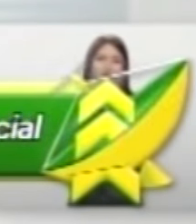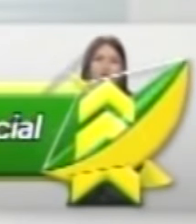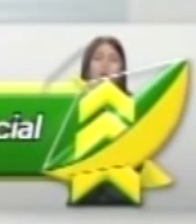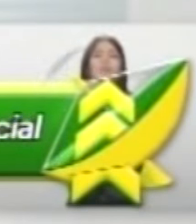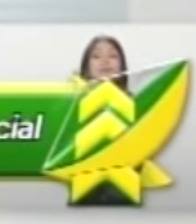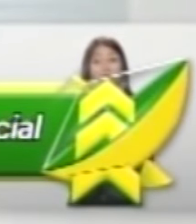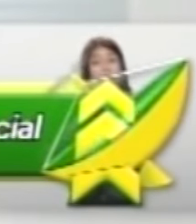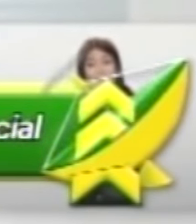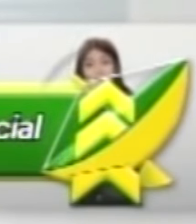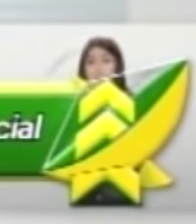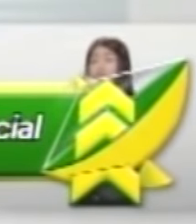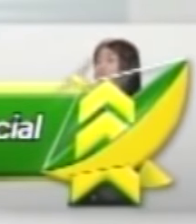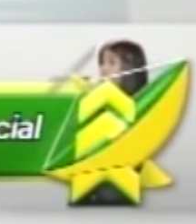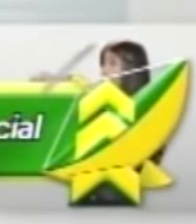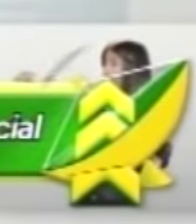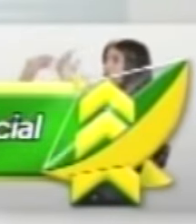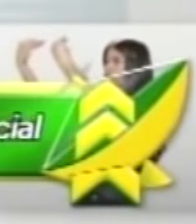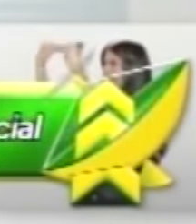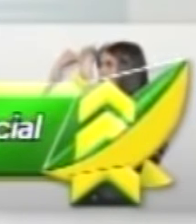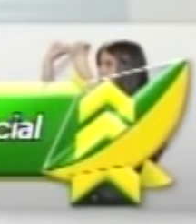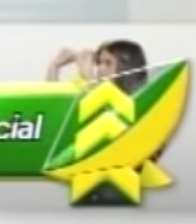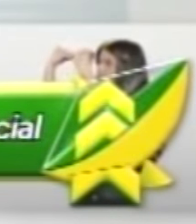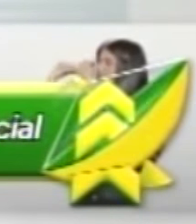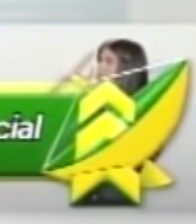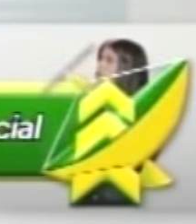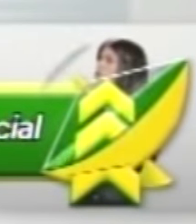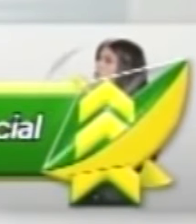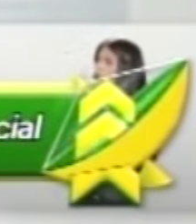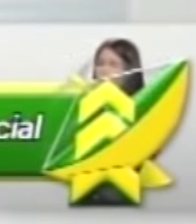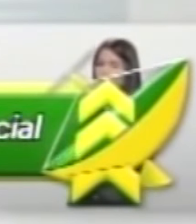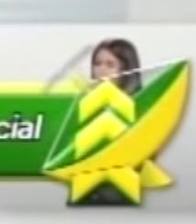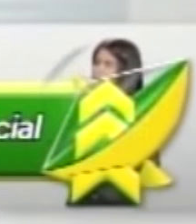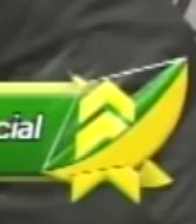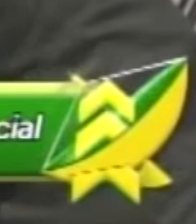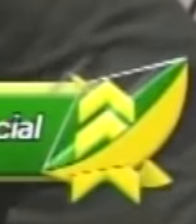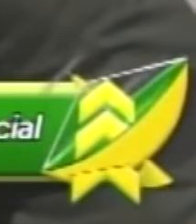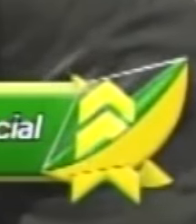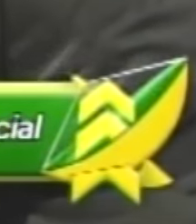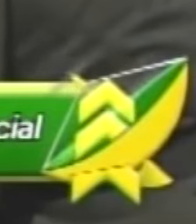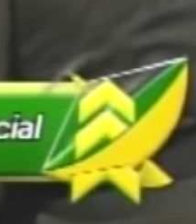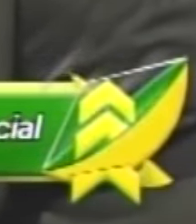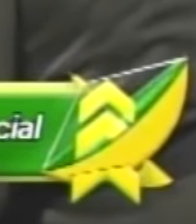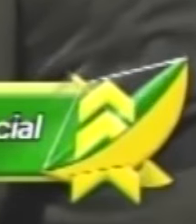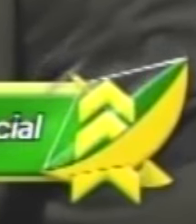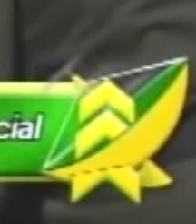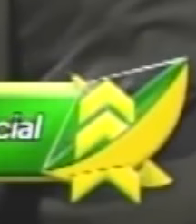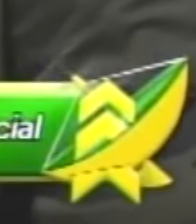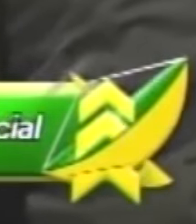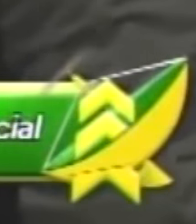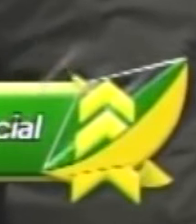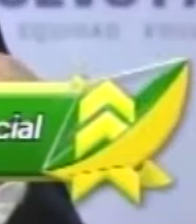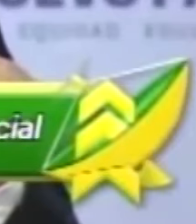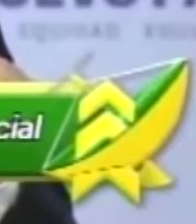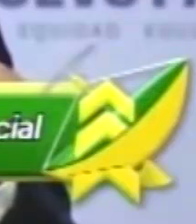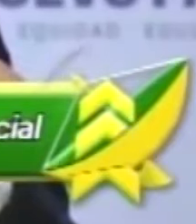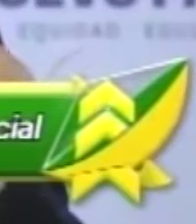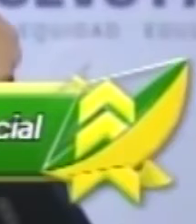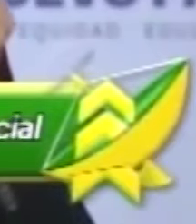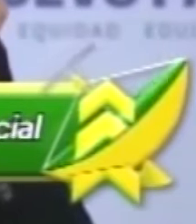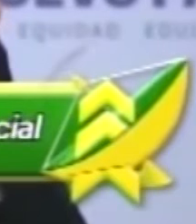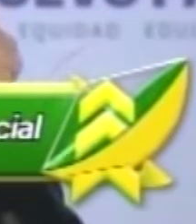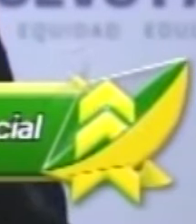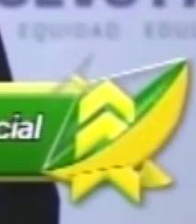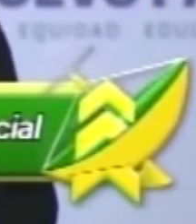gobernadores deberán adoptar el código y socializarlo con sus comunidades. Sin embargo, en Barranquilla la directriz del presidente